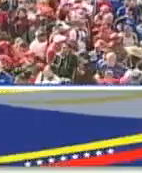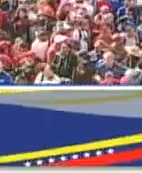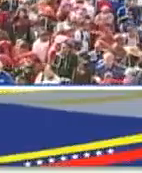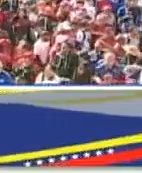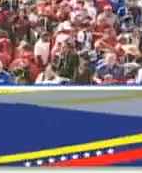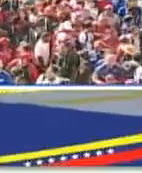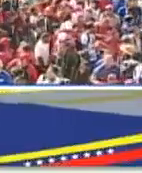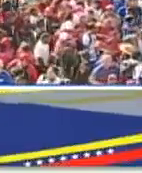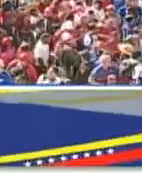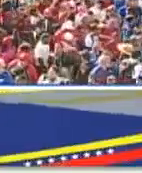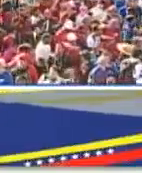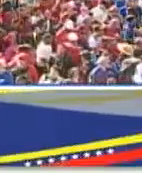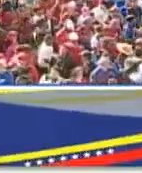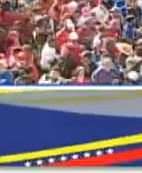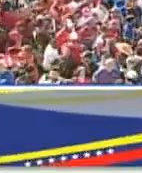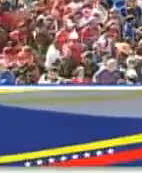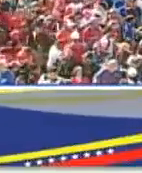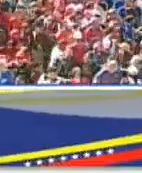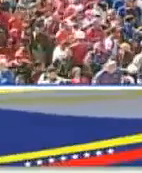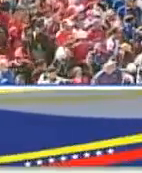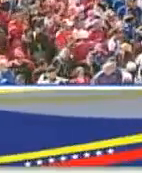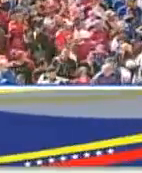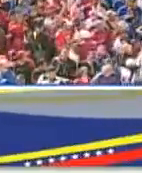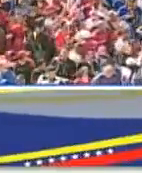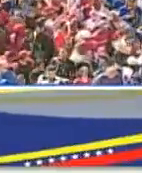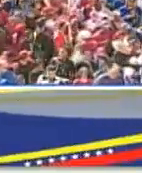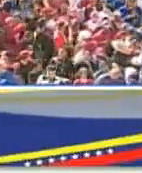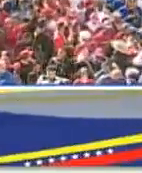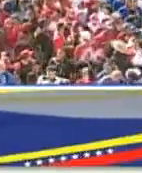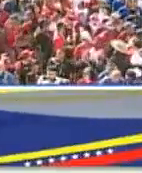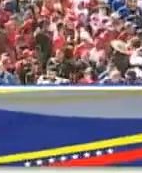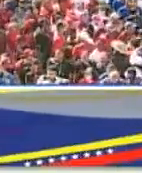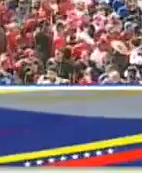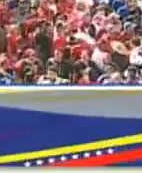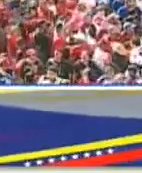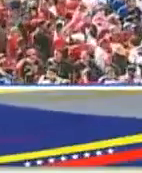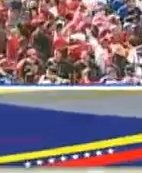Vamos a escuchar parte de lo que se vive acá desde el Palacio de Miraflores.